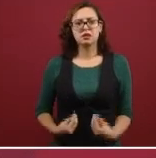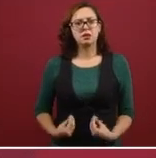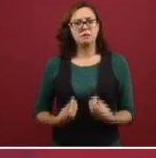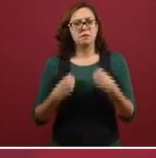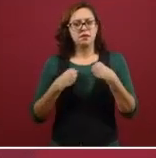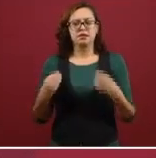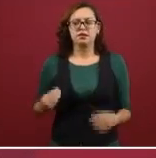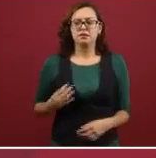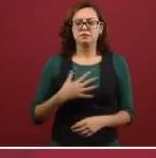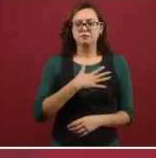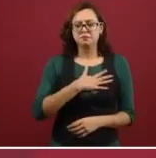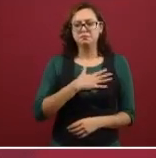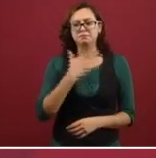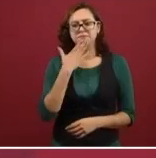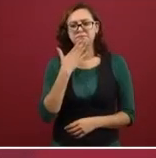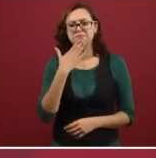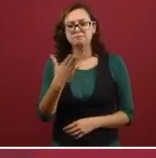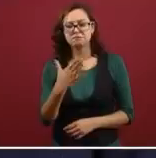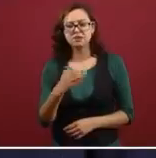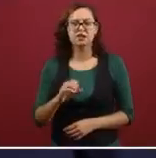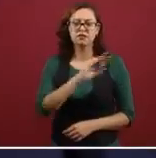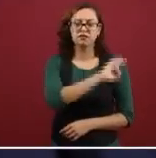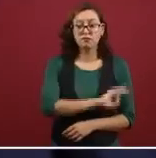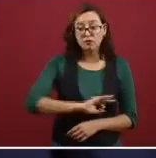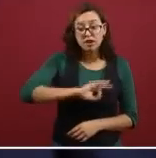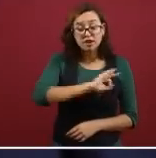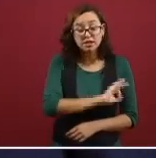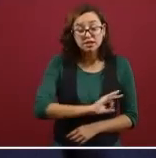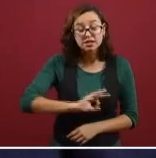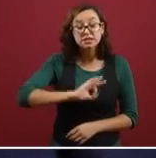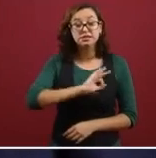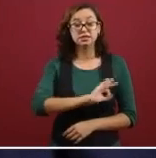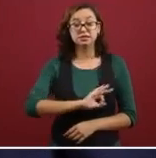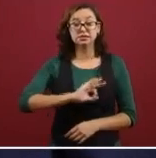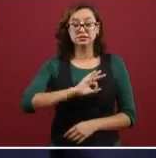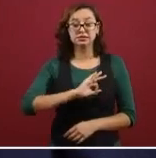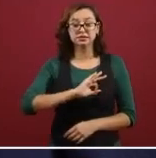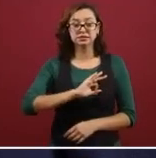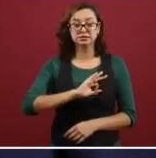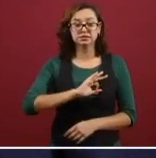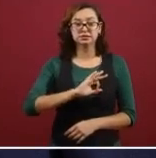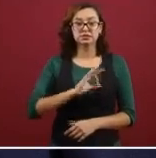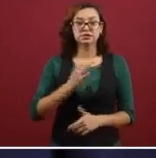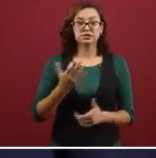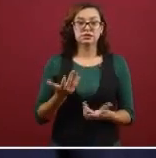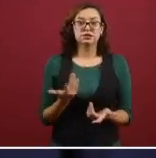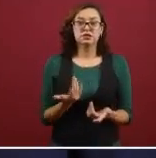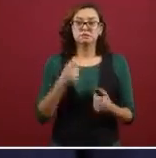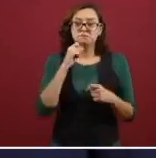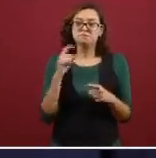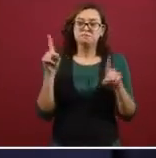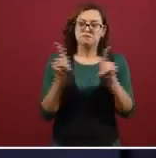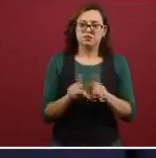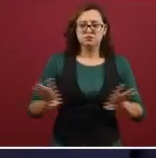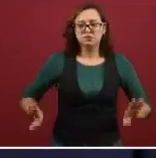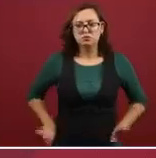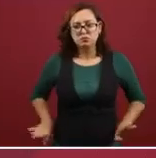a partir de la felicidad, a partir de el fortalecimiento de